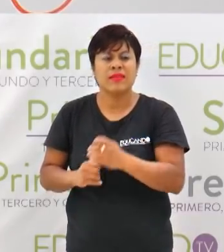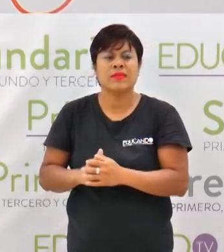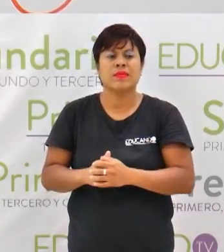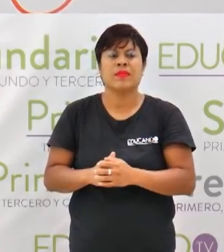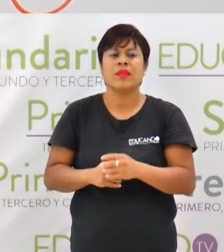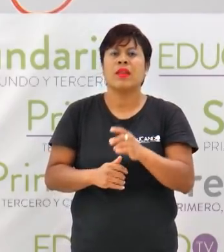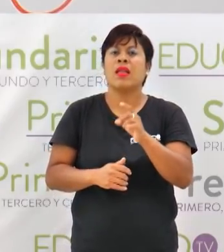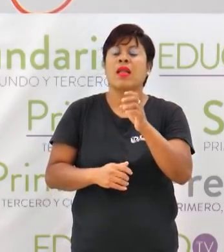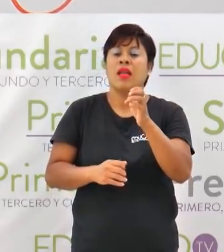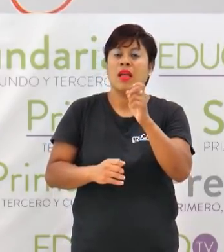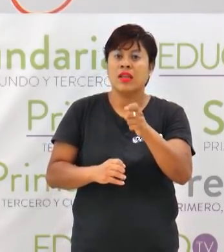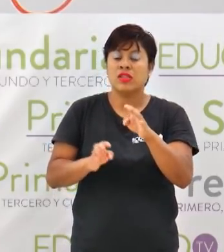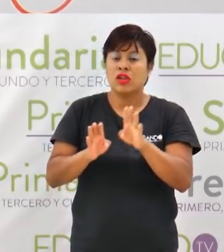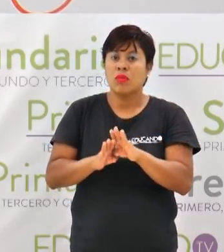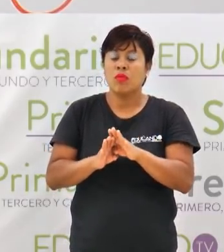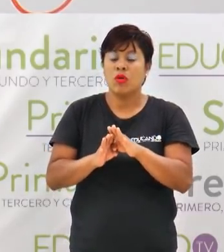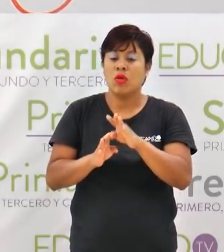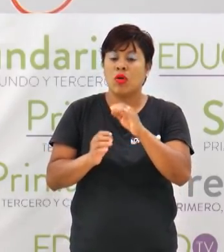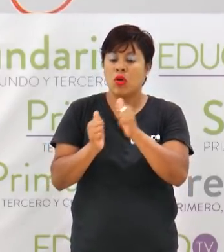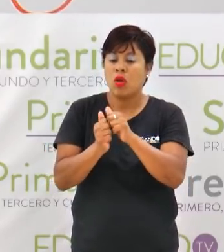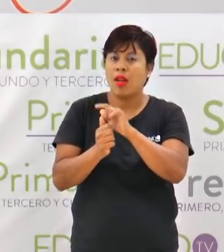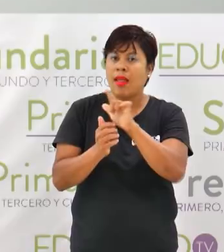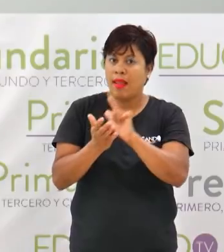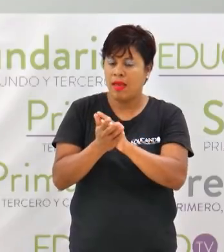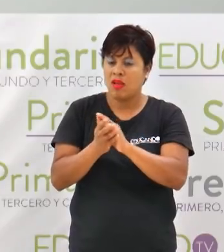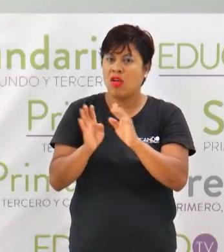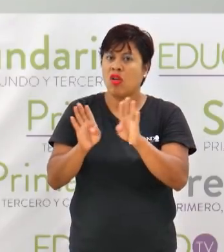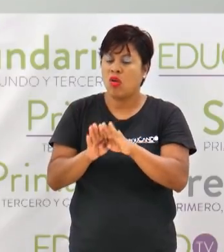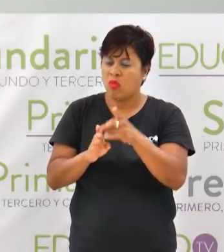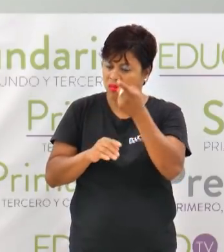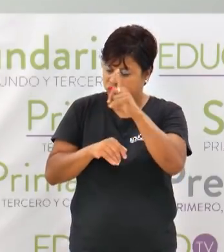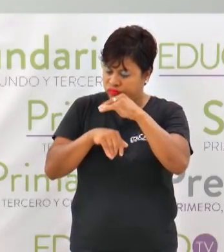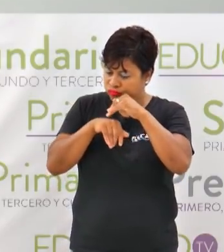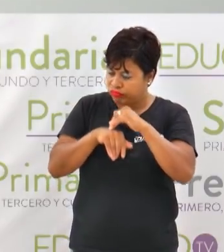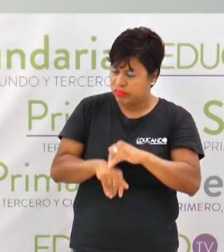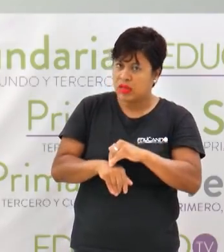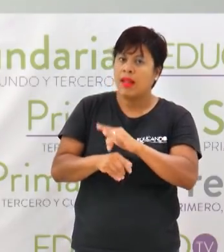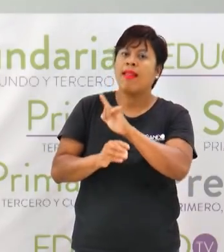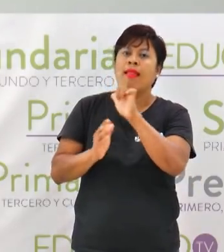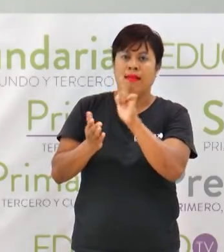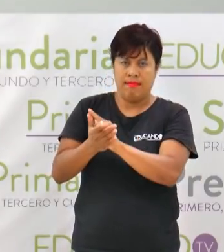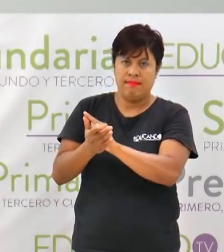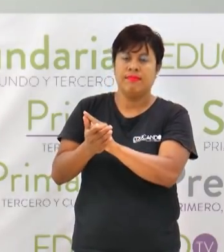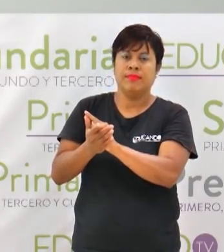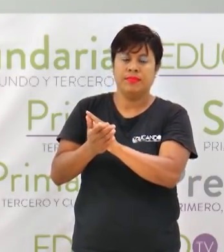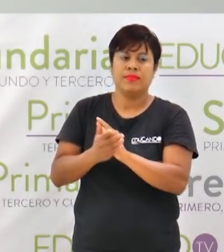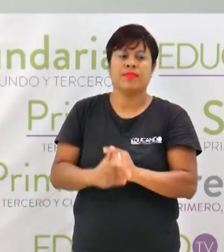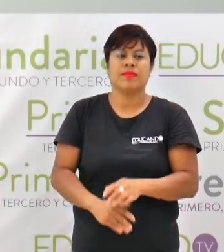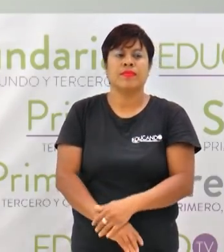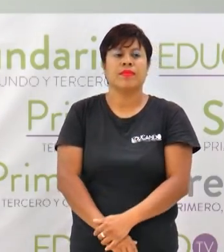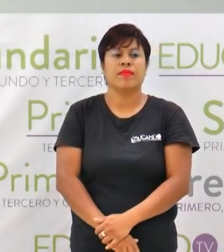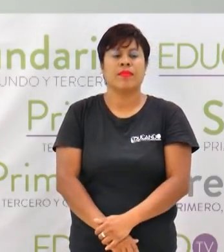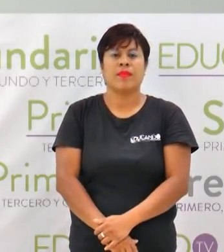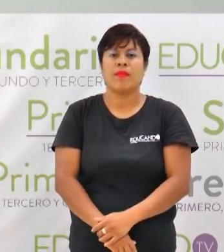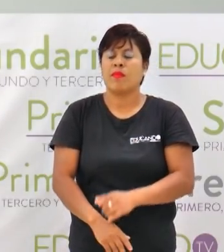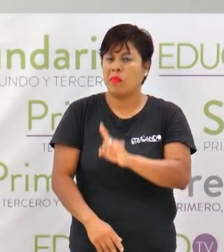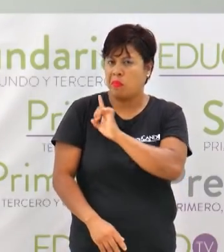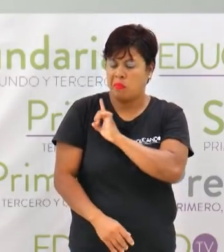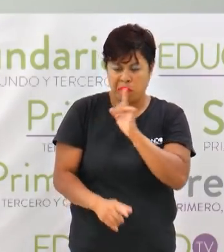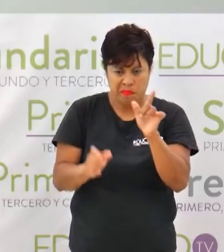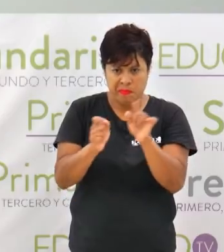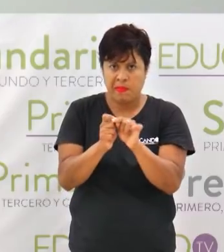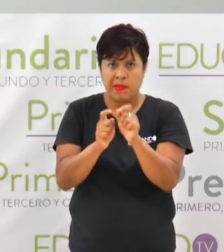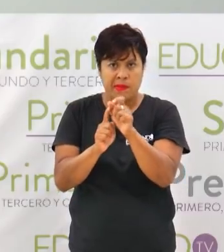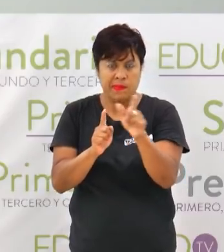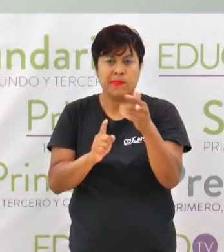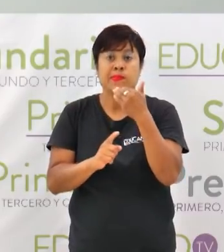de conformidad con la ley. ¿Cómo actuó? De conformidad con la ley, simple y